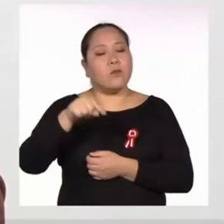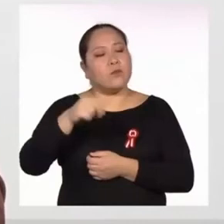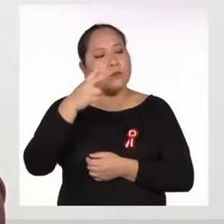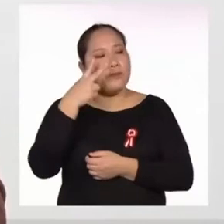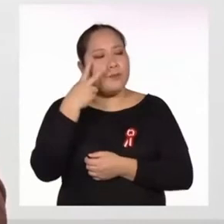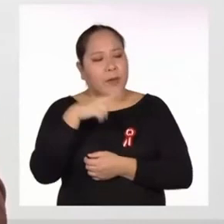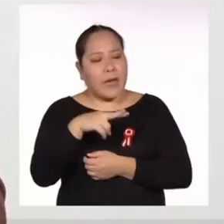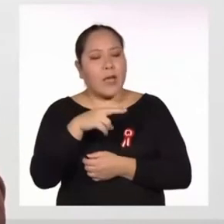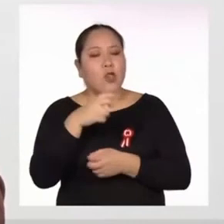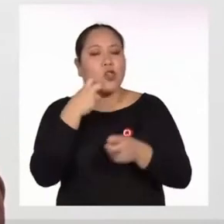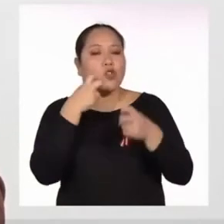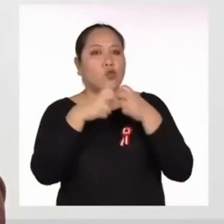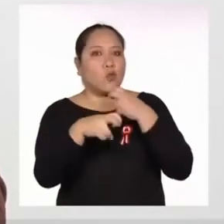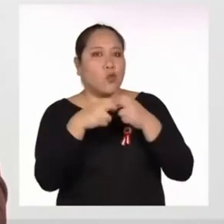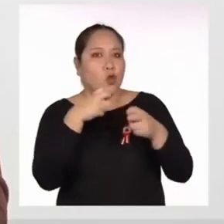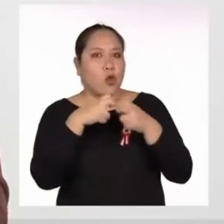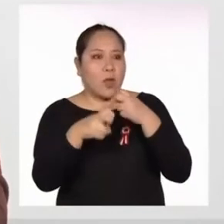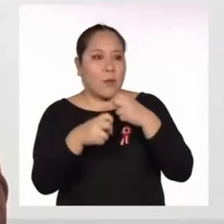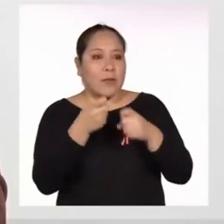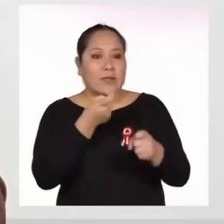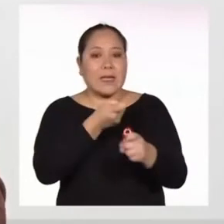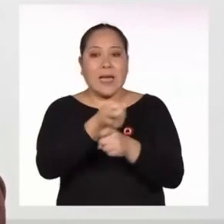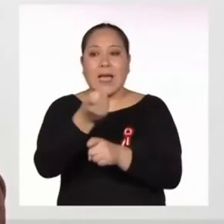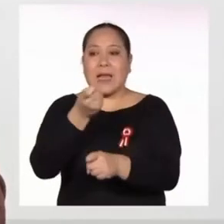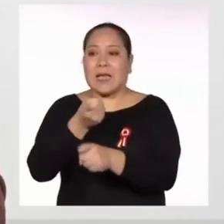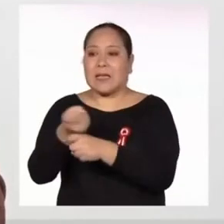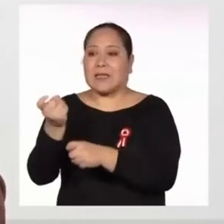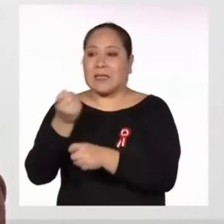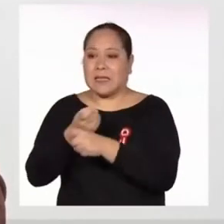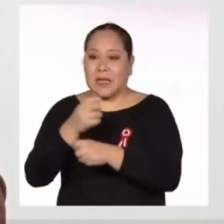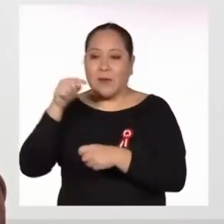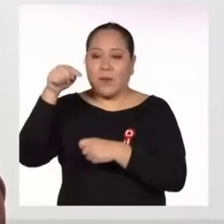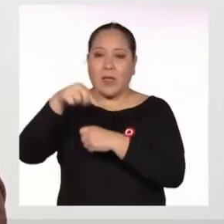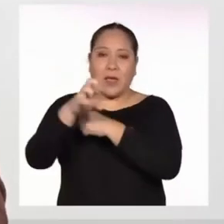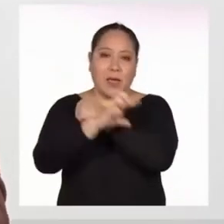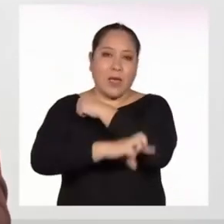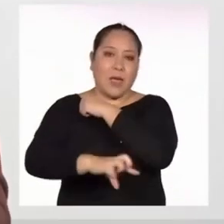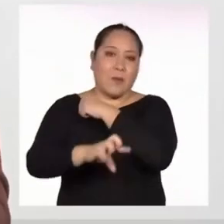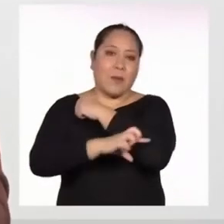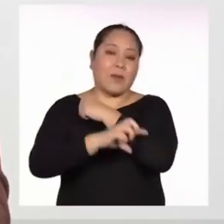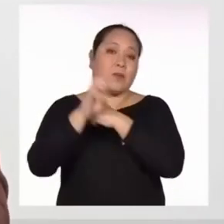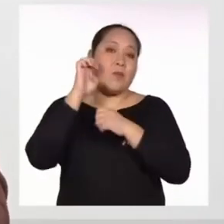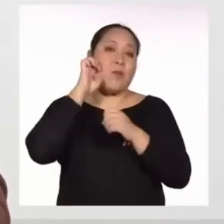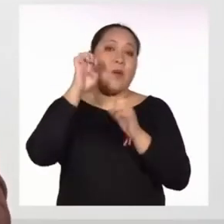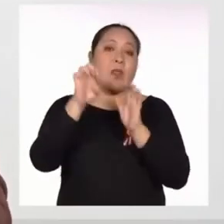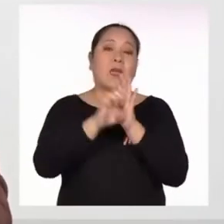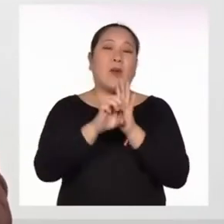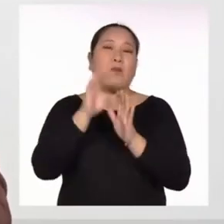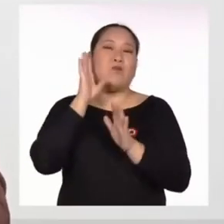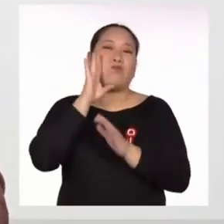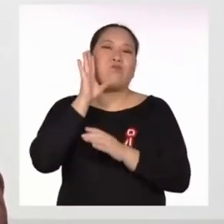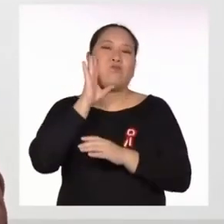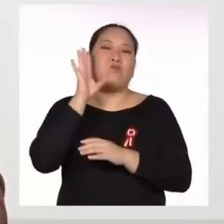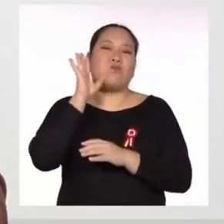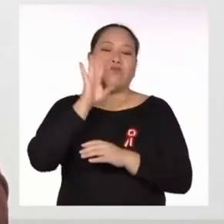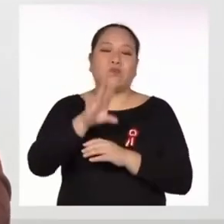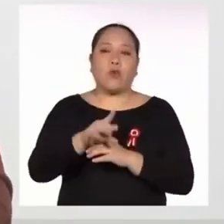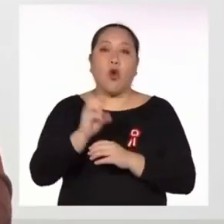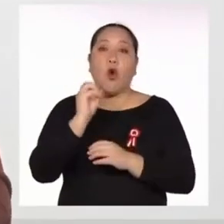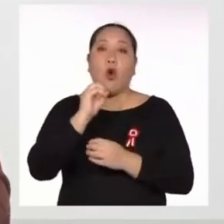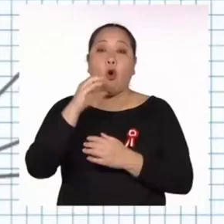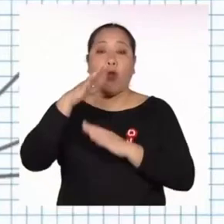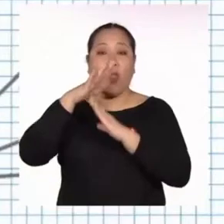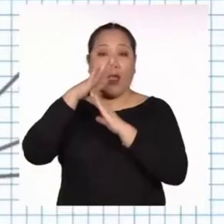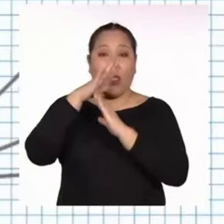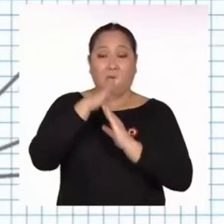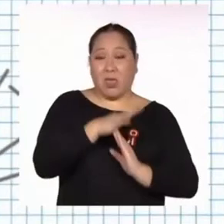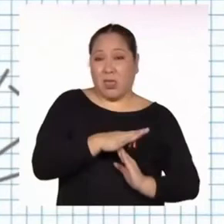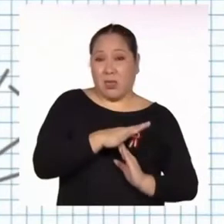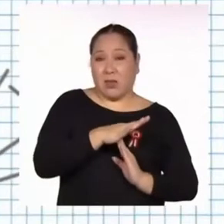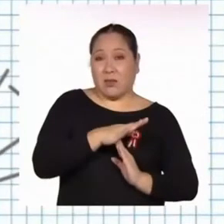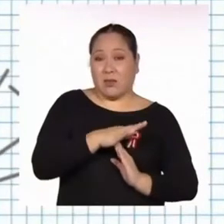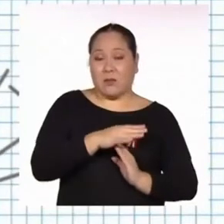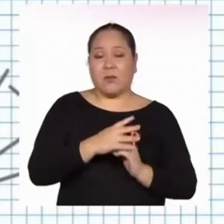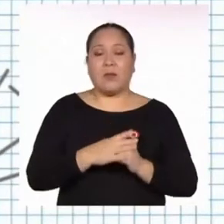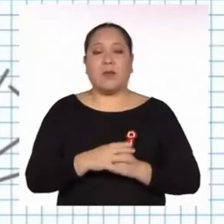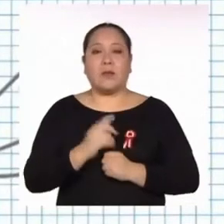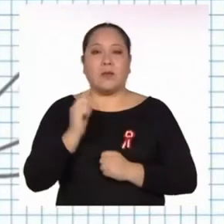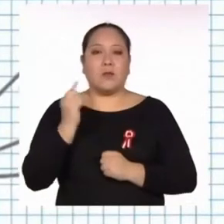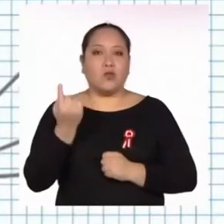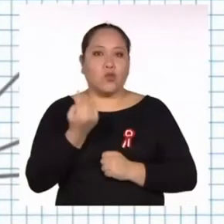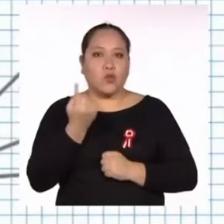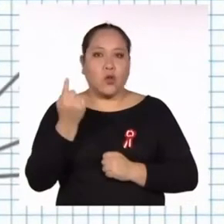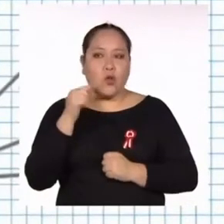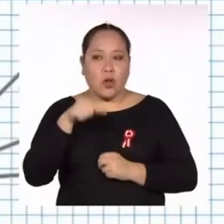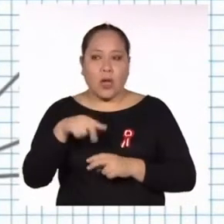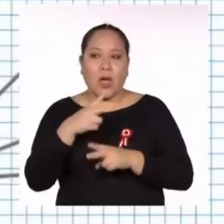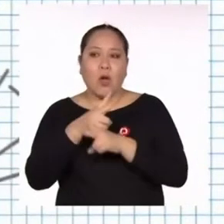problemáticas que afectan el bienestar de su país como la contaminación y la discriminación no solo